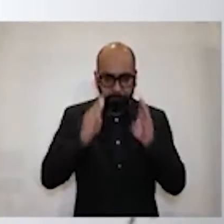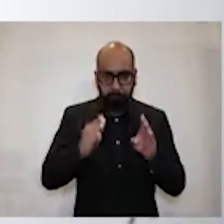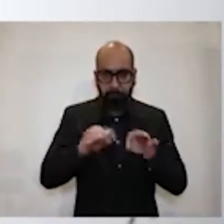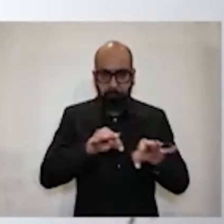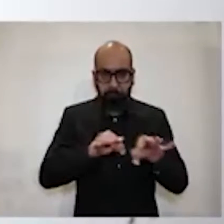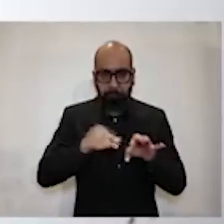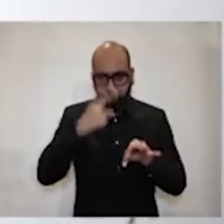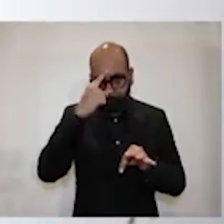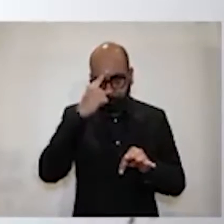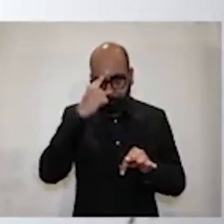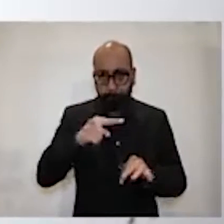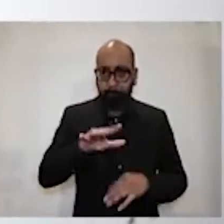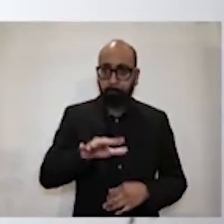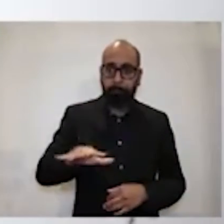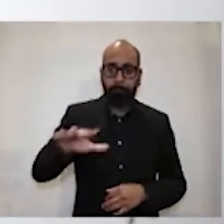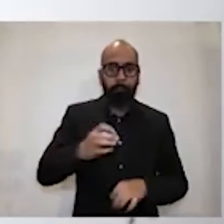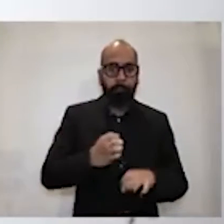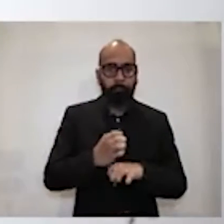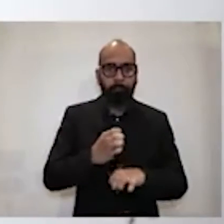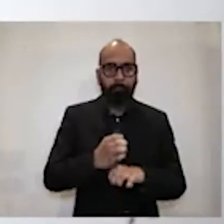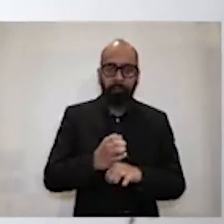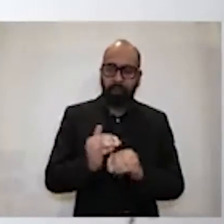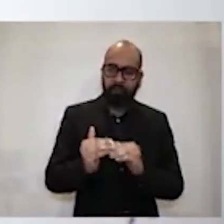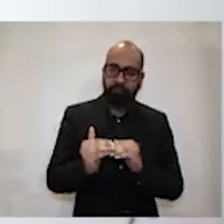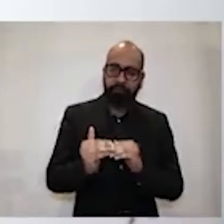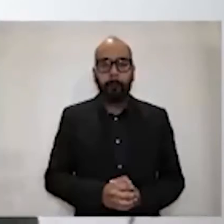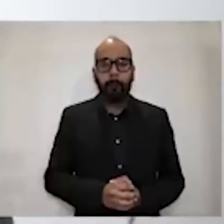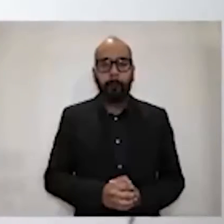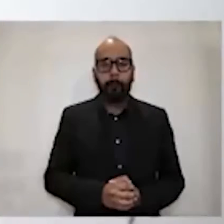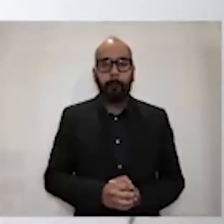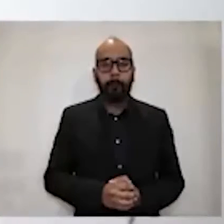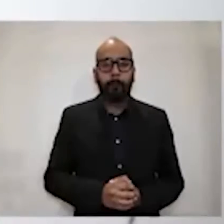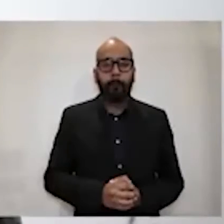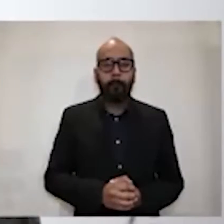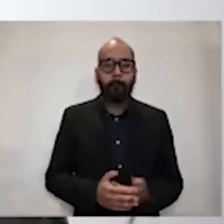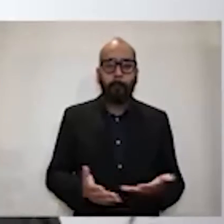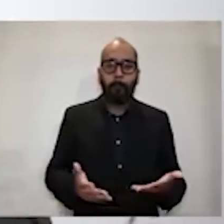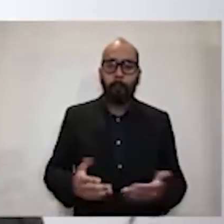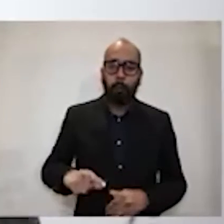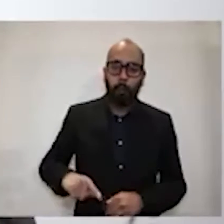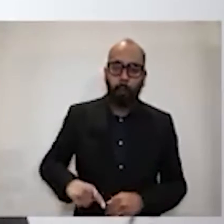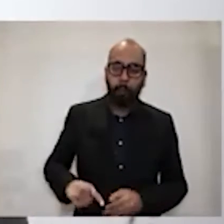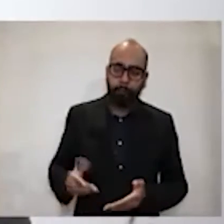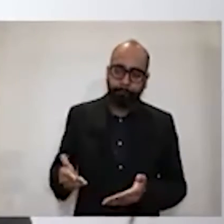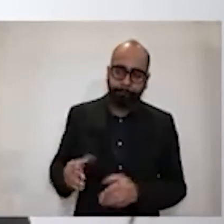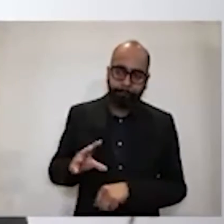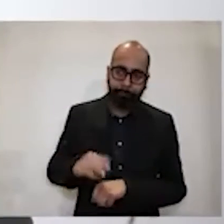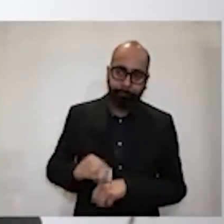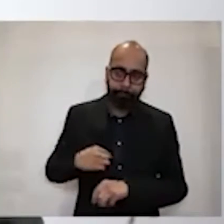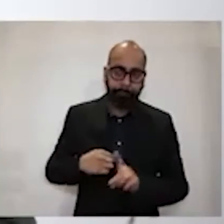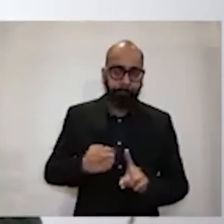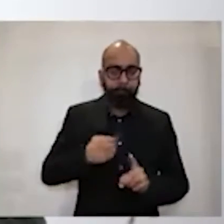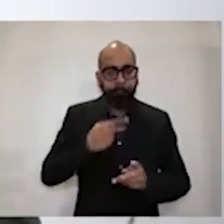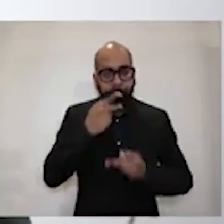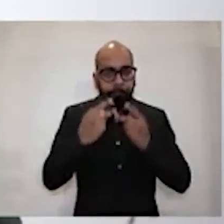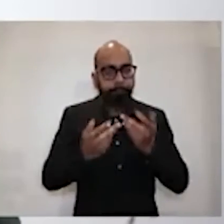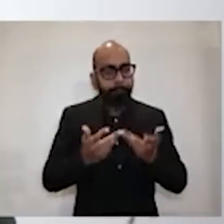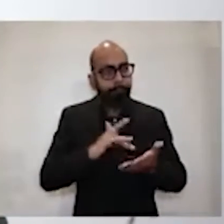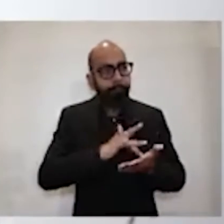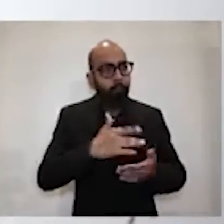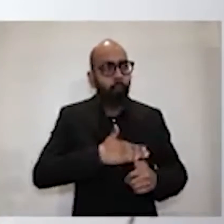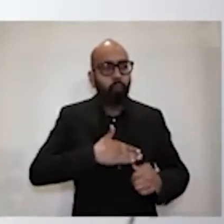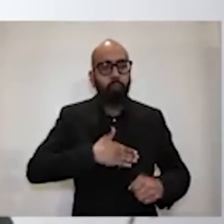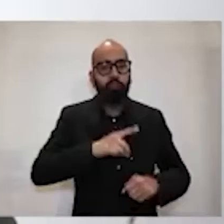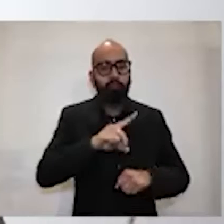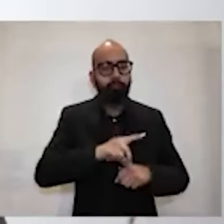las últimas que hemos comentado, una empresa austriaca que está instalada desde hace 40 años en Michoacán, que